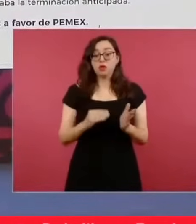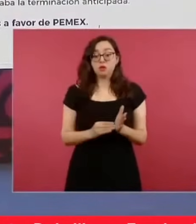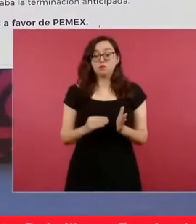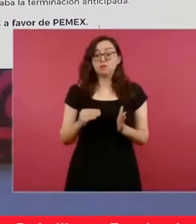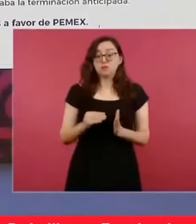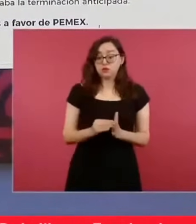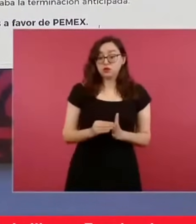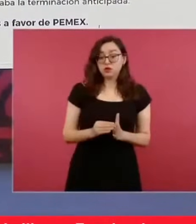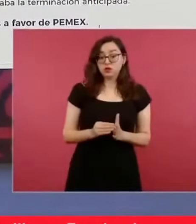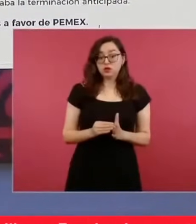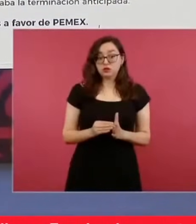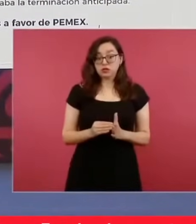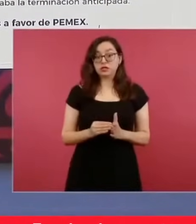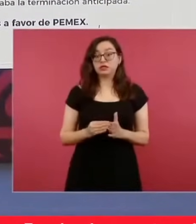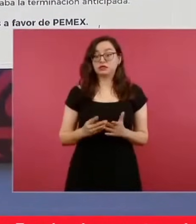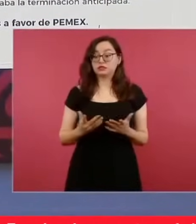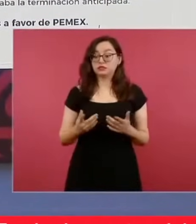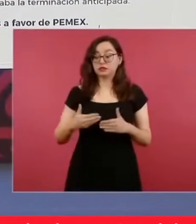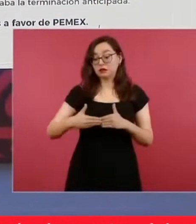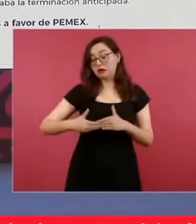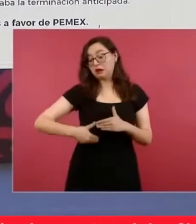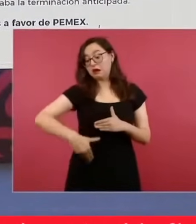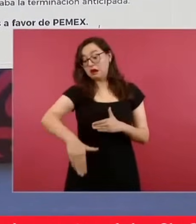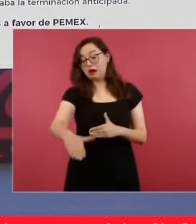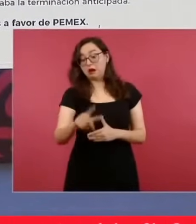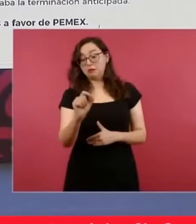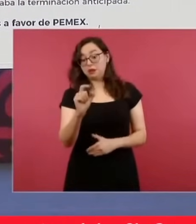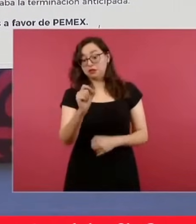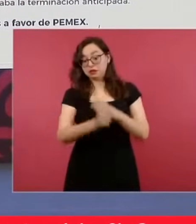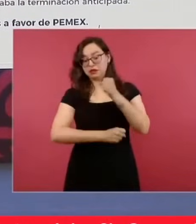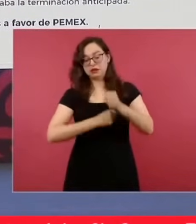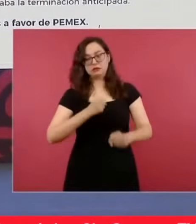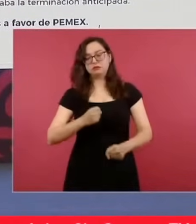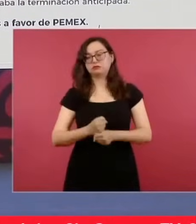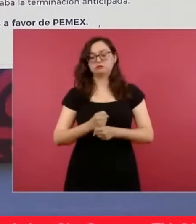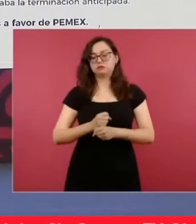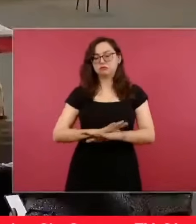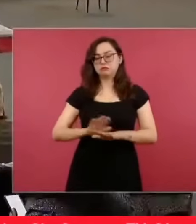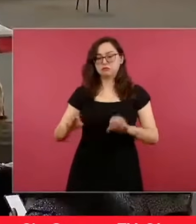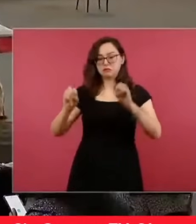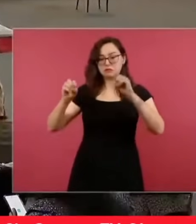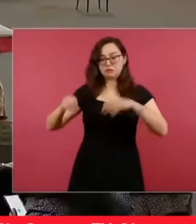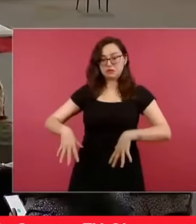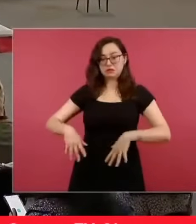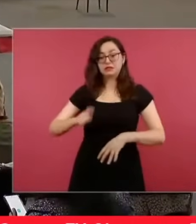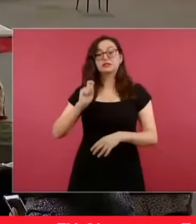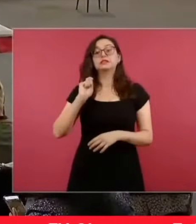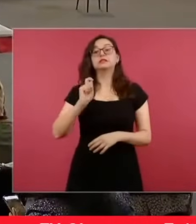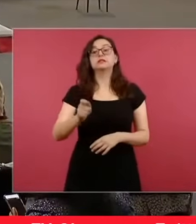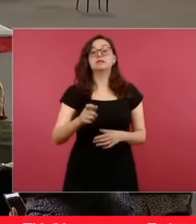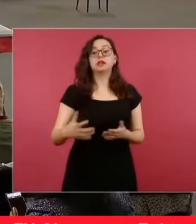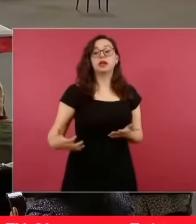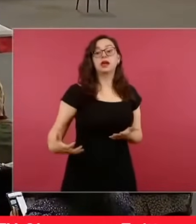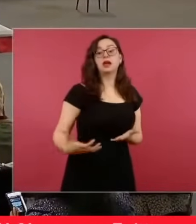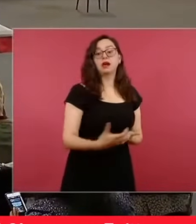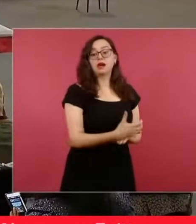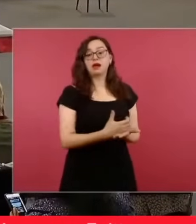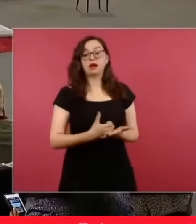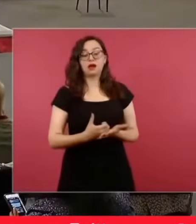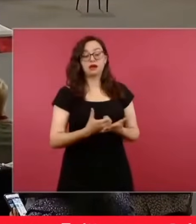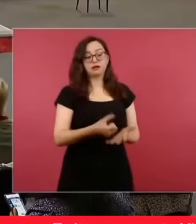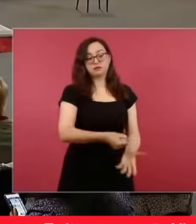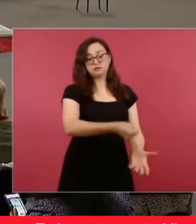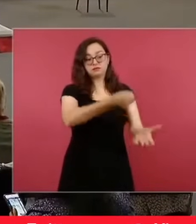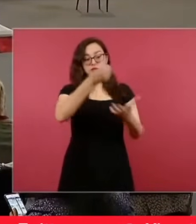que iba a obtener de utilidad en los años que faltaban en el contrato. Se logró un total de casi 300 millones de dólares a favor